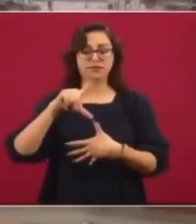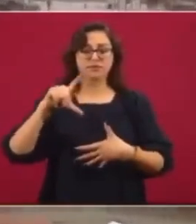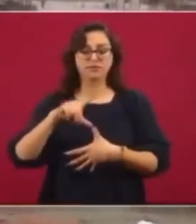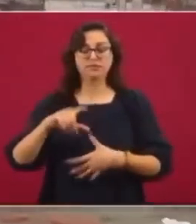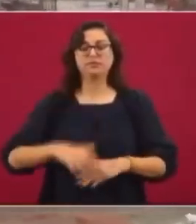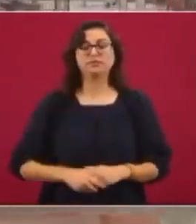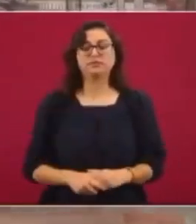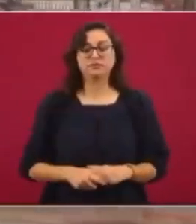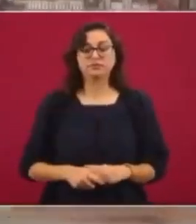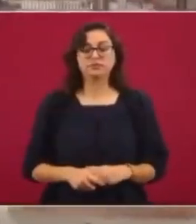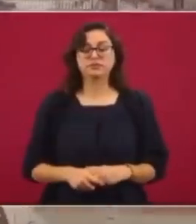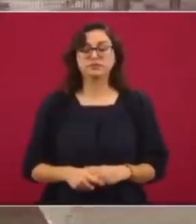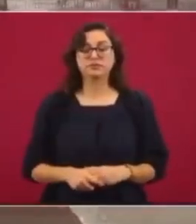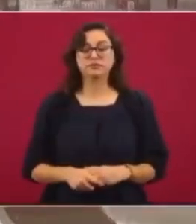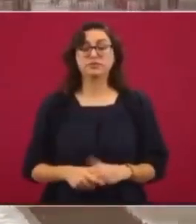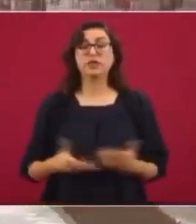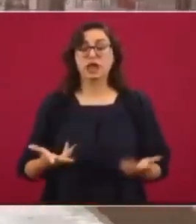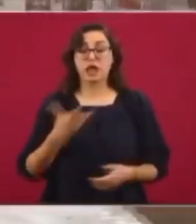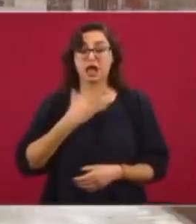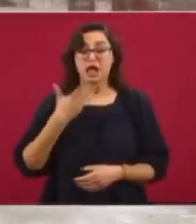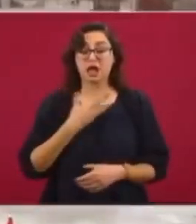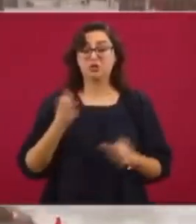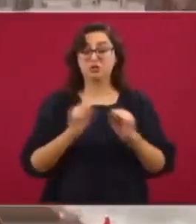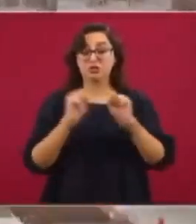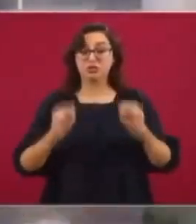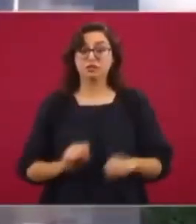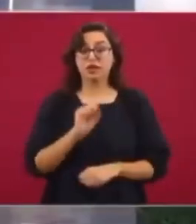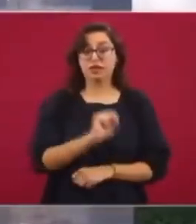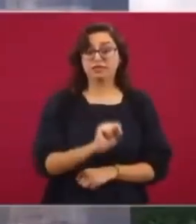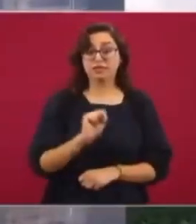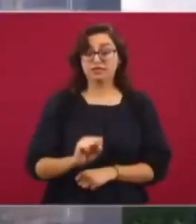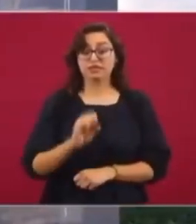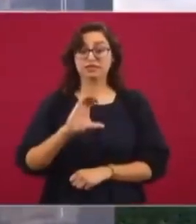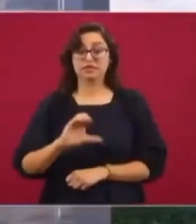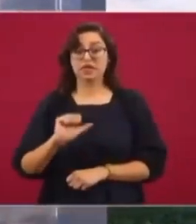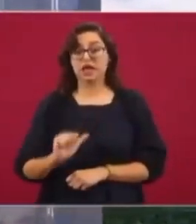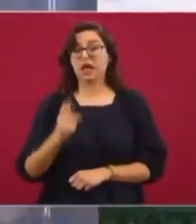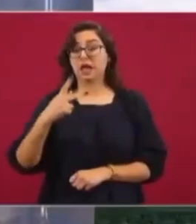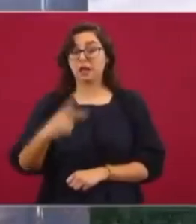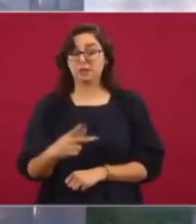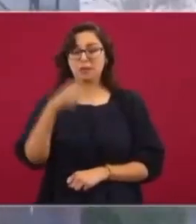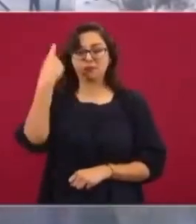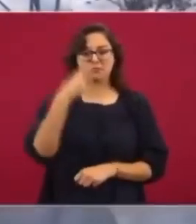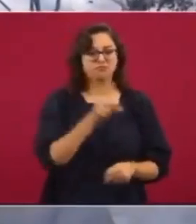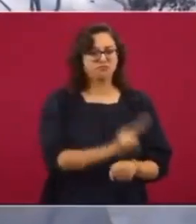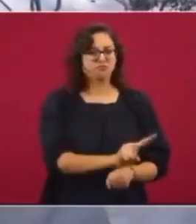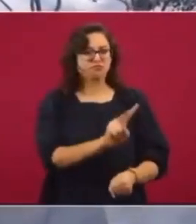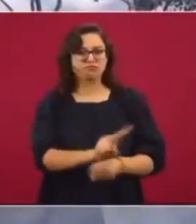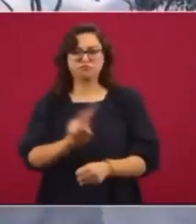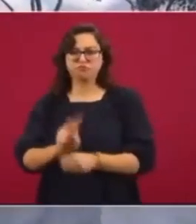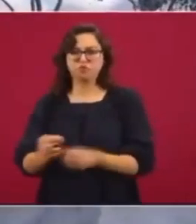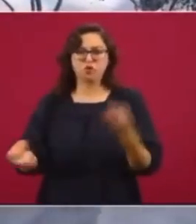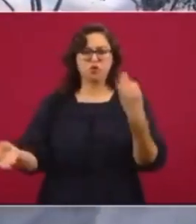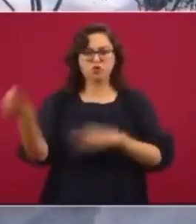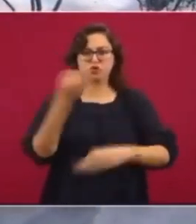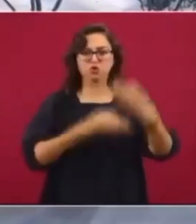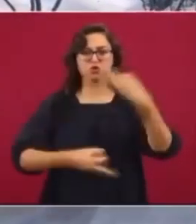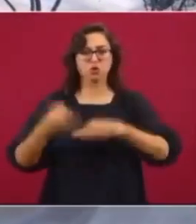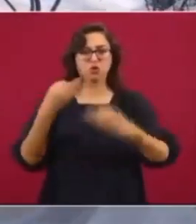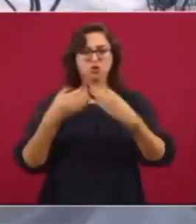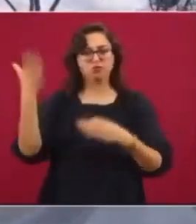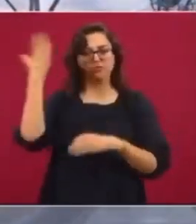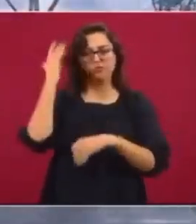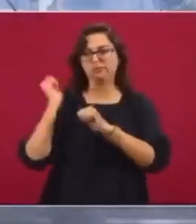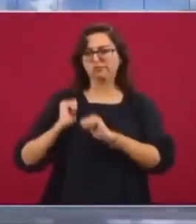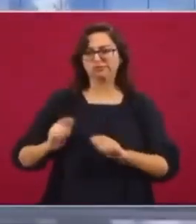servicio, implementando el sistema SSCAP para actuar en forma inmediata sobre el monitoreo y visualización del cuadro de mandos y